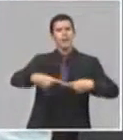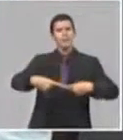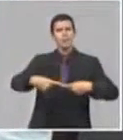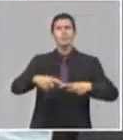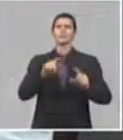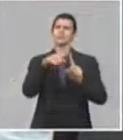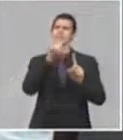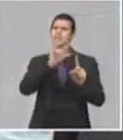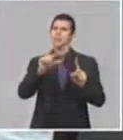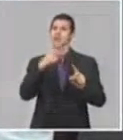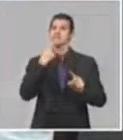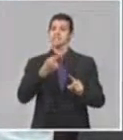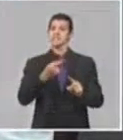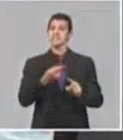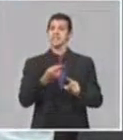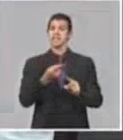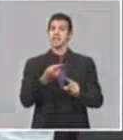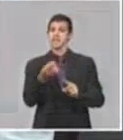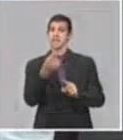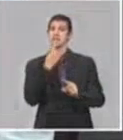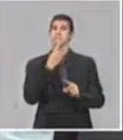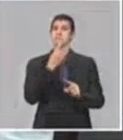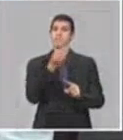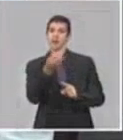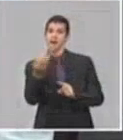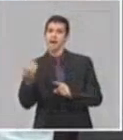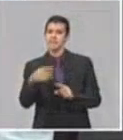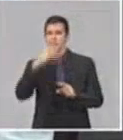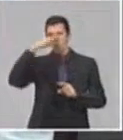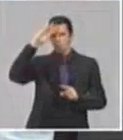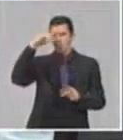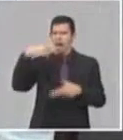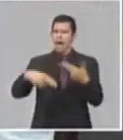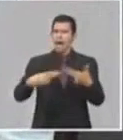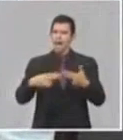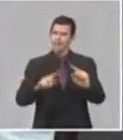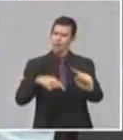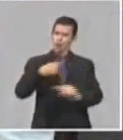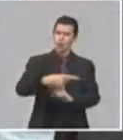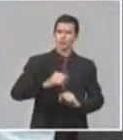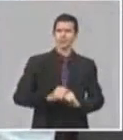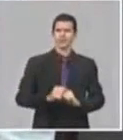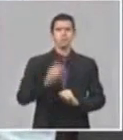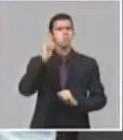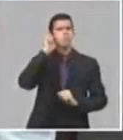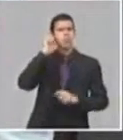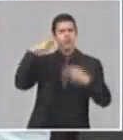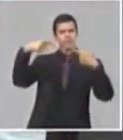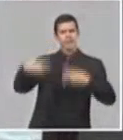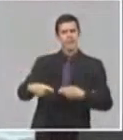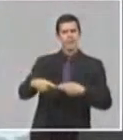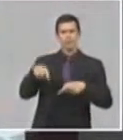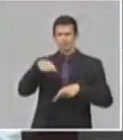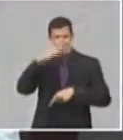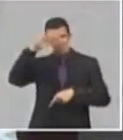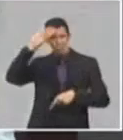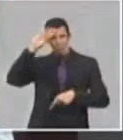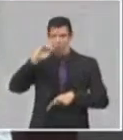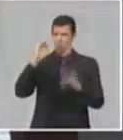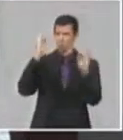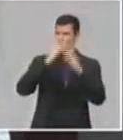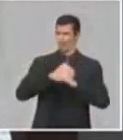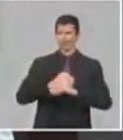en todos los cuales trabajamos solamente para resolver verdad decir los que solo las revolución en el poder ha